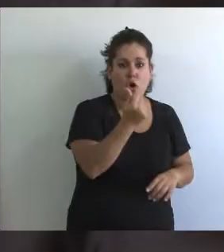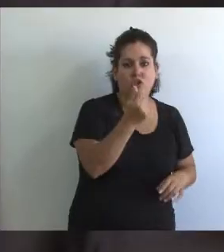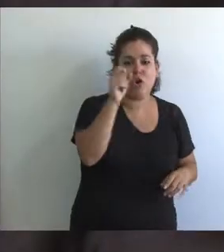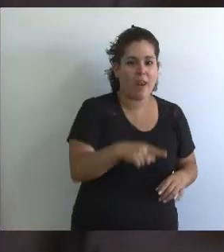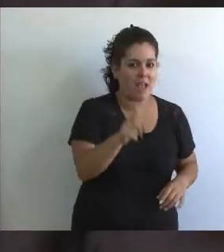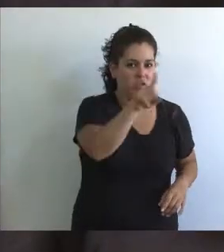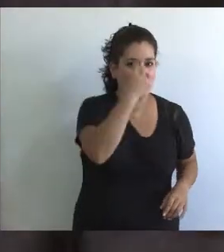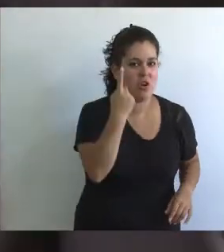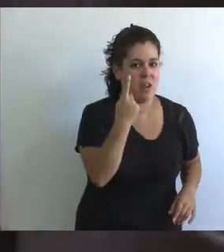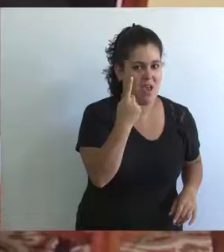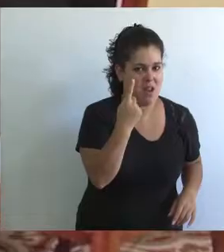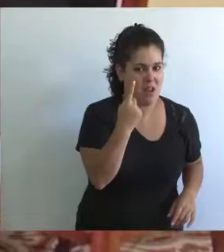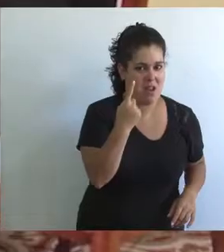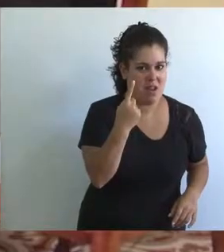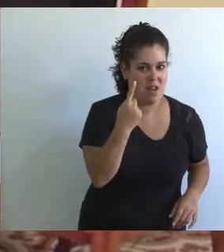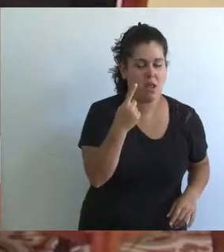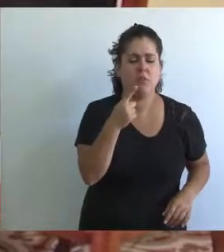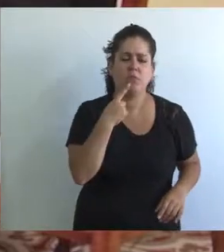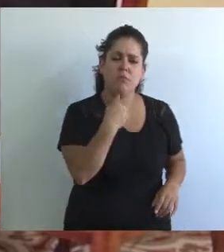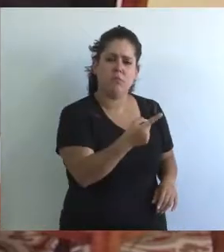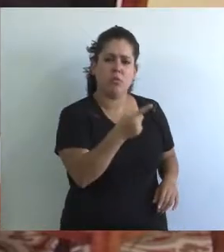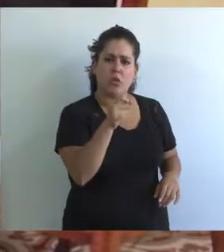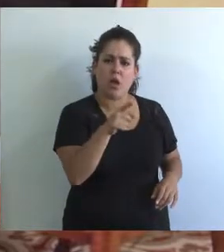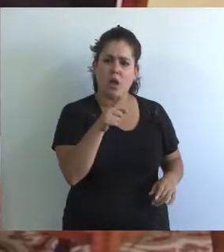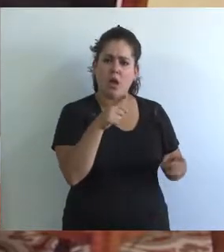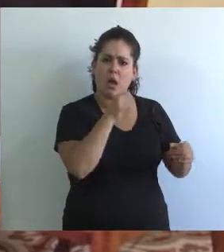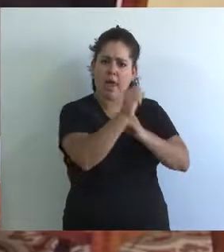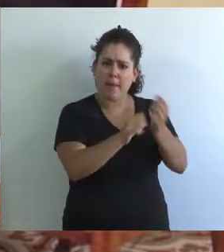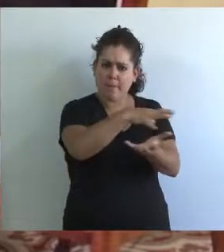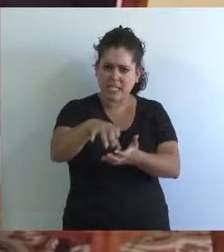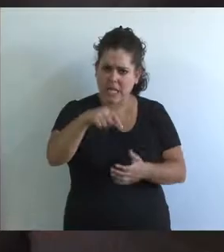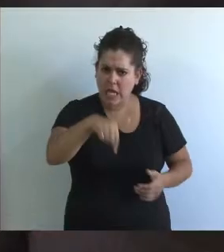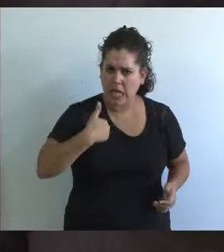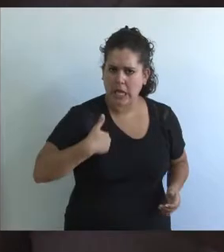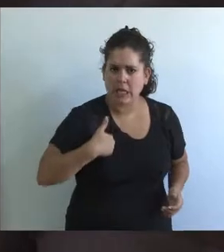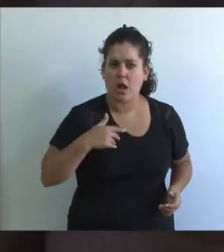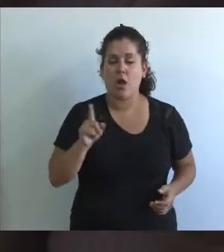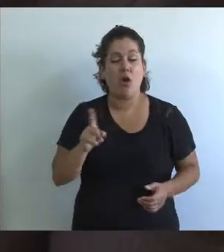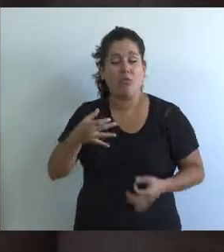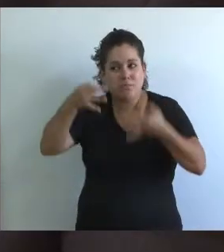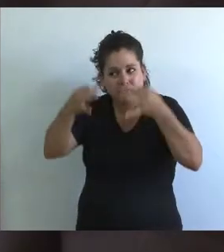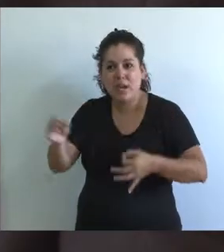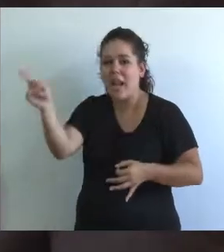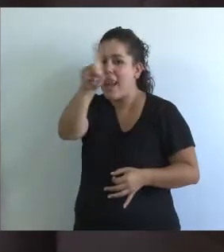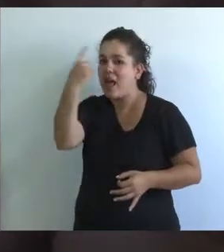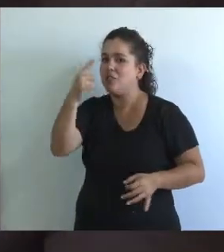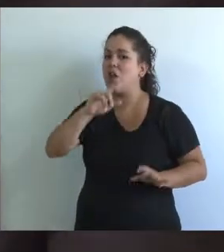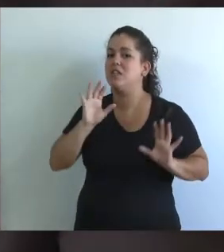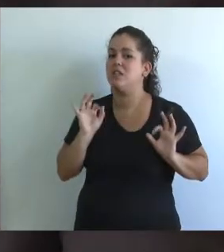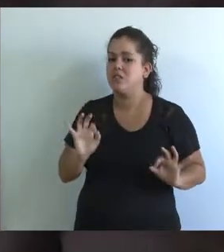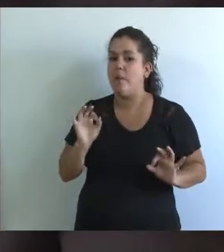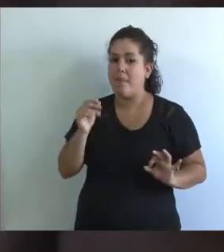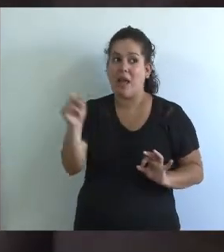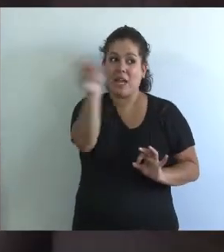costos internacionales. La idea sería darle prioridad a las empresas locales, digamos, a las empresas argentinas. No, prioridad, la nacionalización integral es para que el